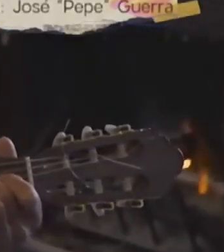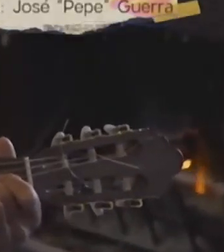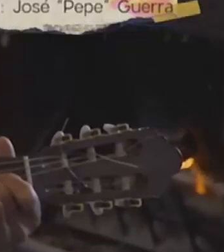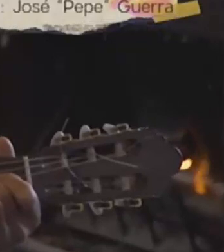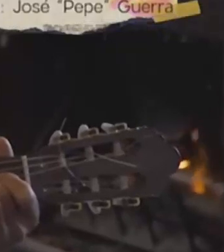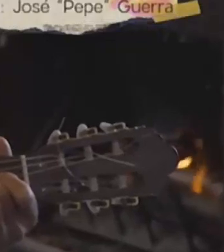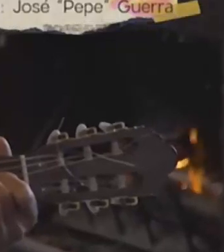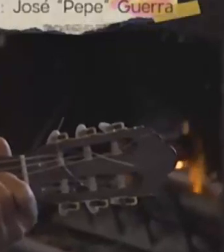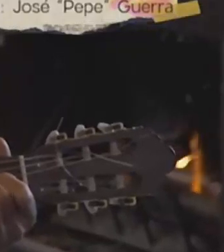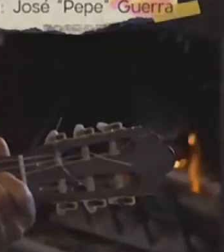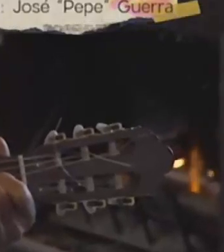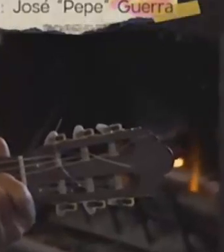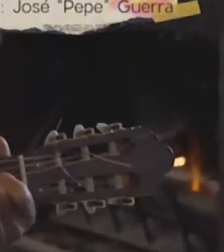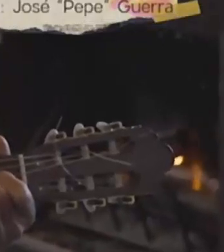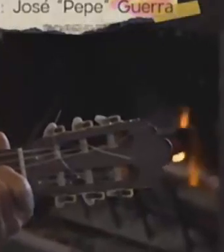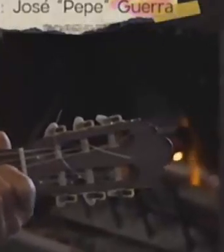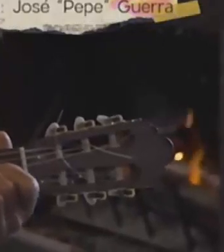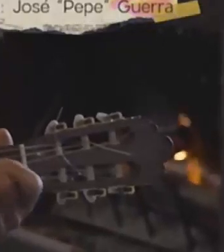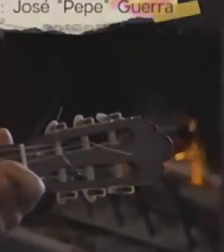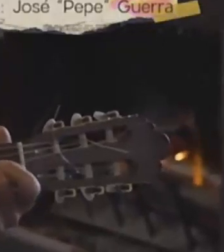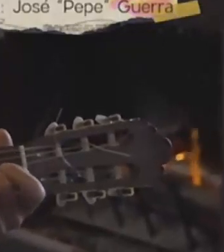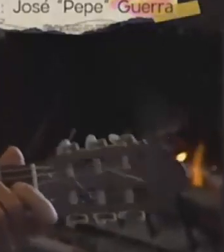y la libertad